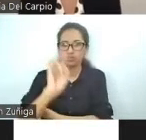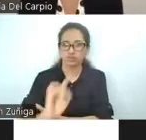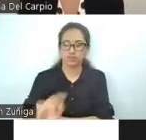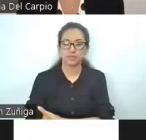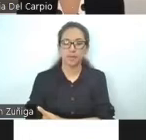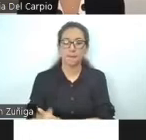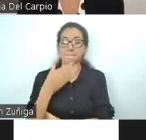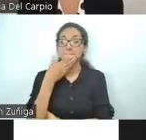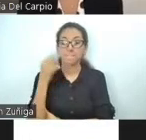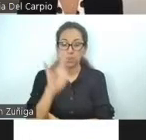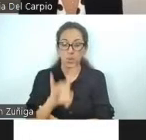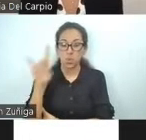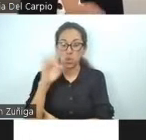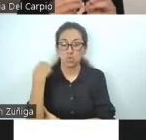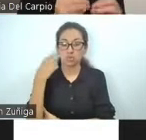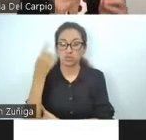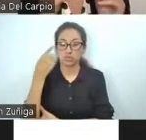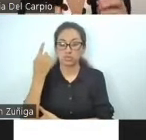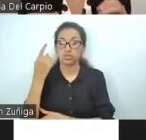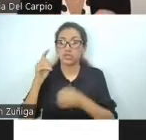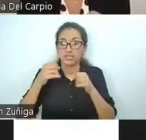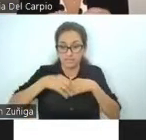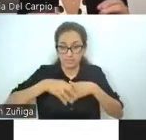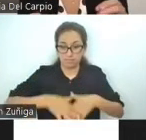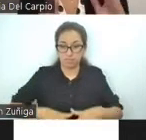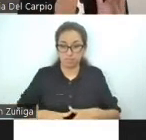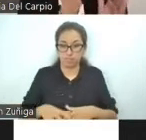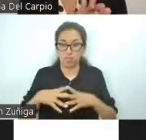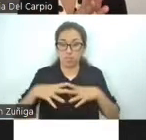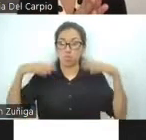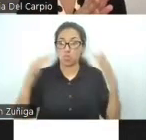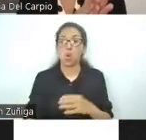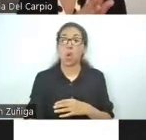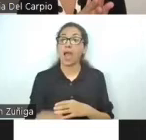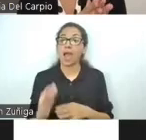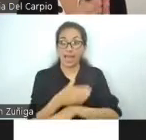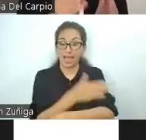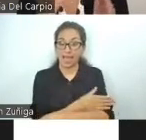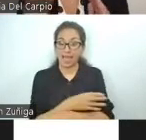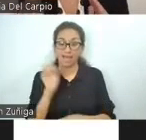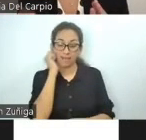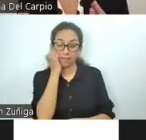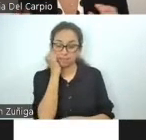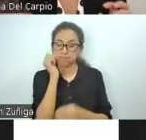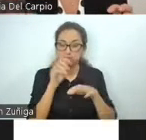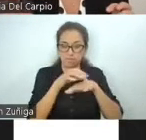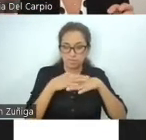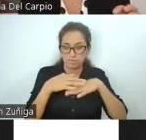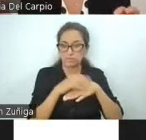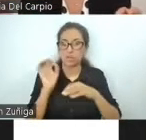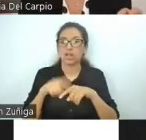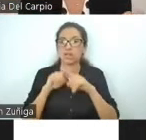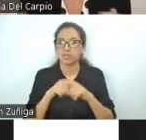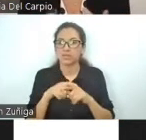deberían usar solamente para los días de sangrado escaso, de repente antes de la regla puede haber manchitas, o terminando la regla puede haber unos